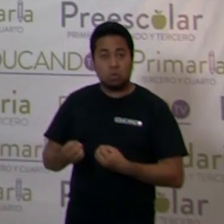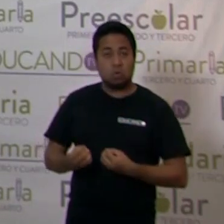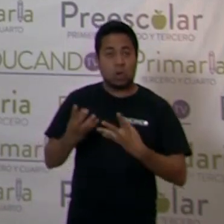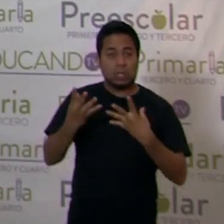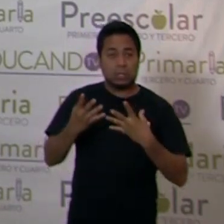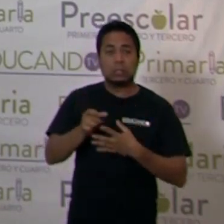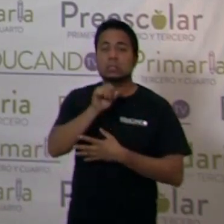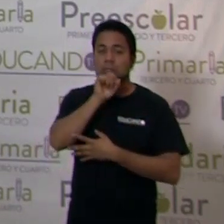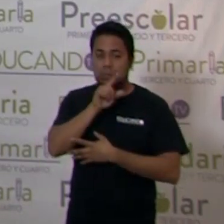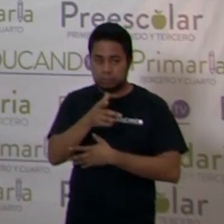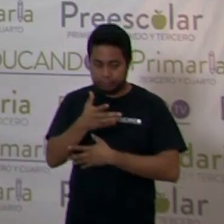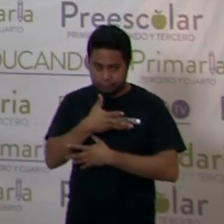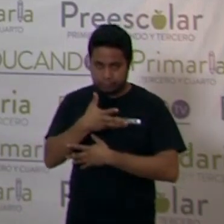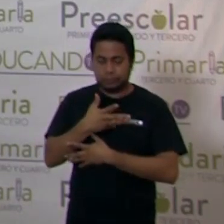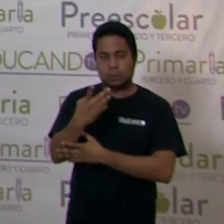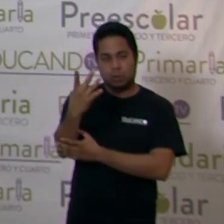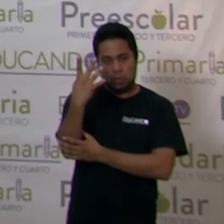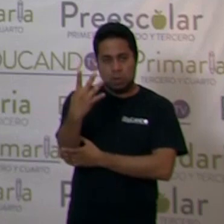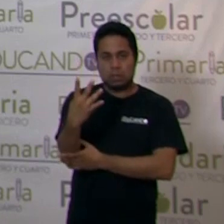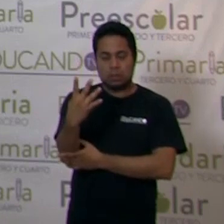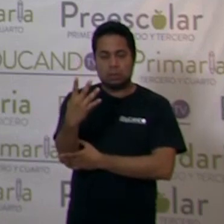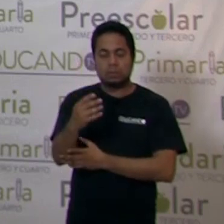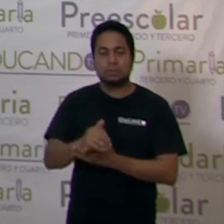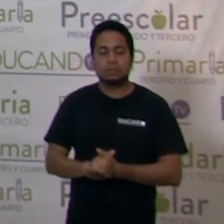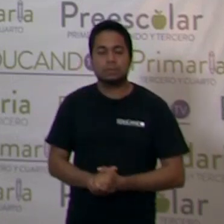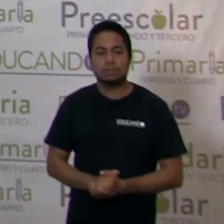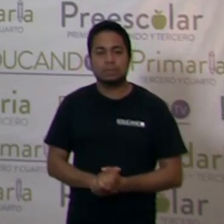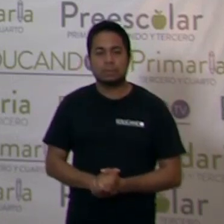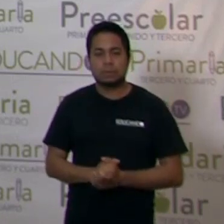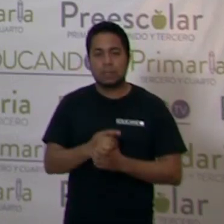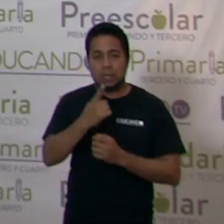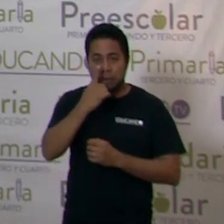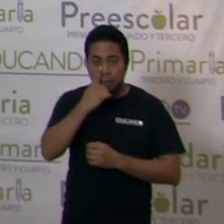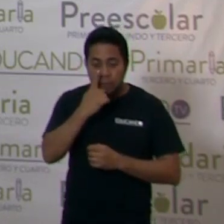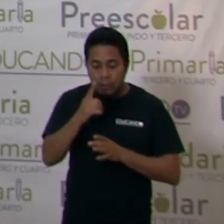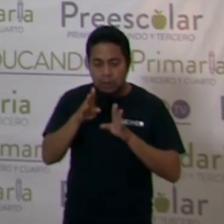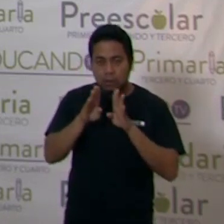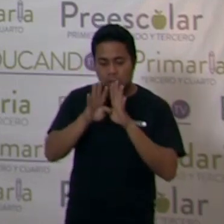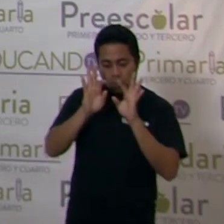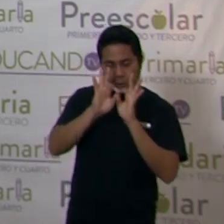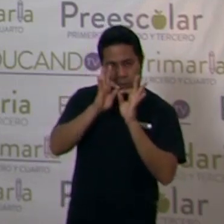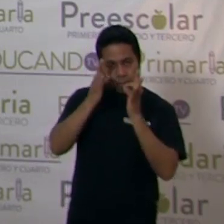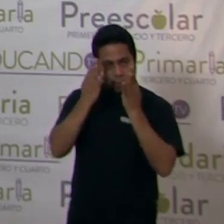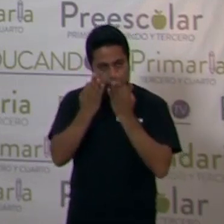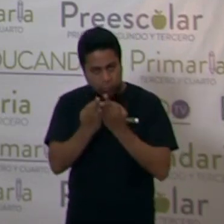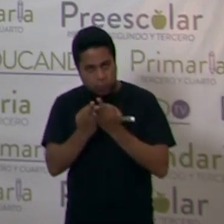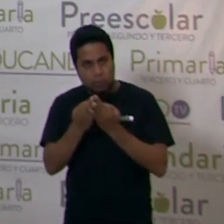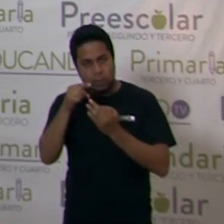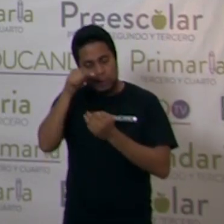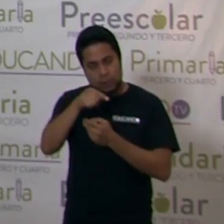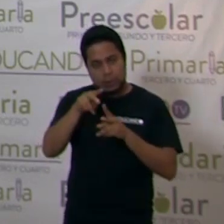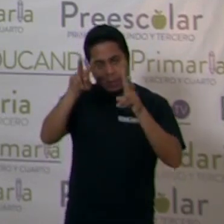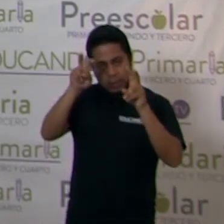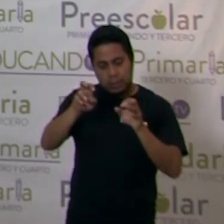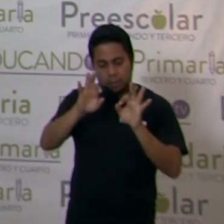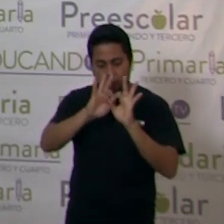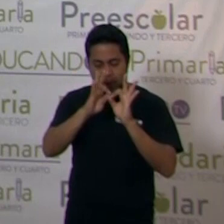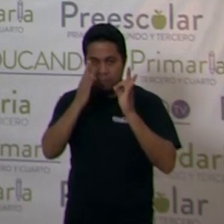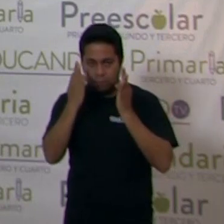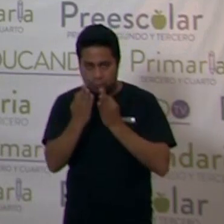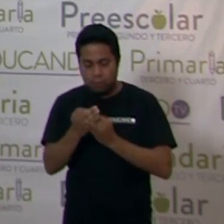también tiene cuatro fíjate como aunque sean figuras Aunque estemos hablando de figuras